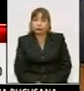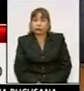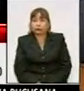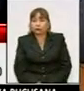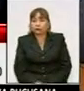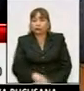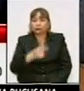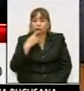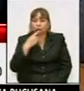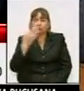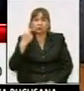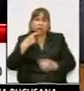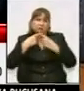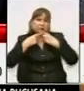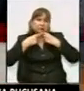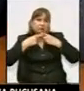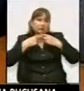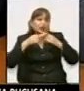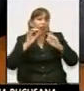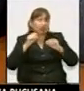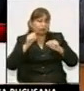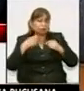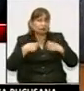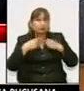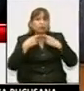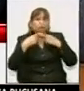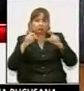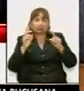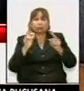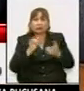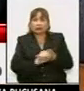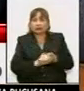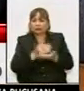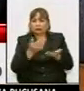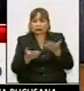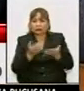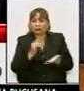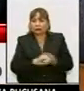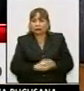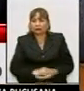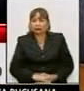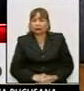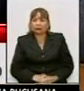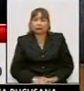denuncia fue pública, dado a que ciertas cosas que salían,